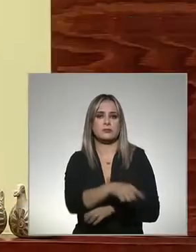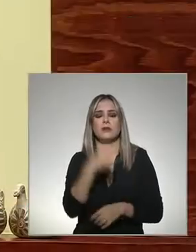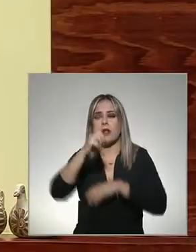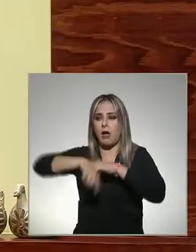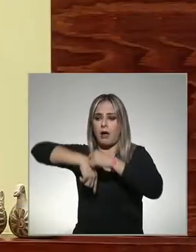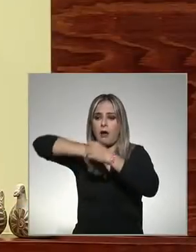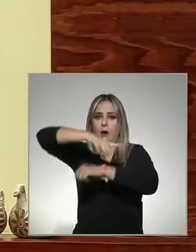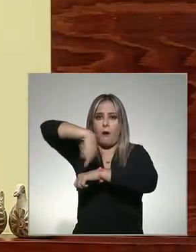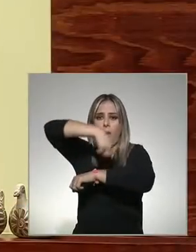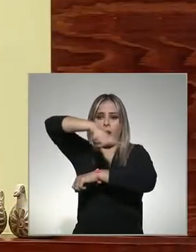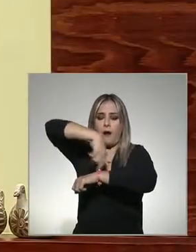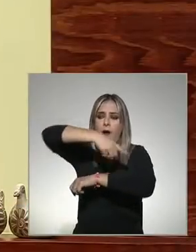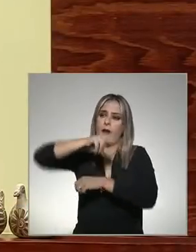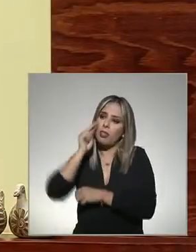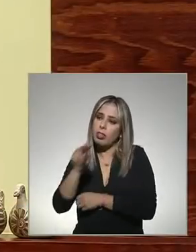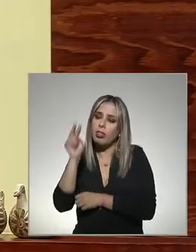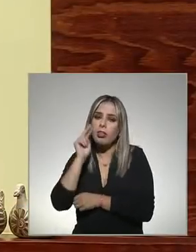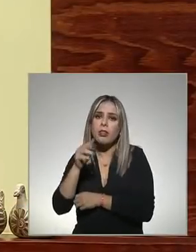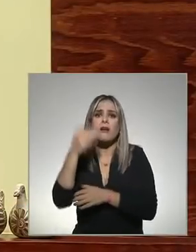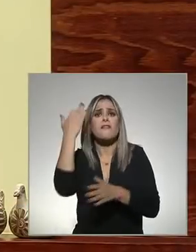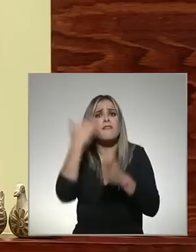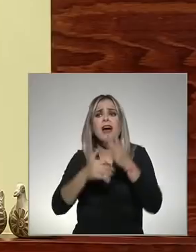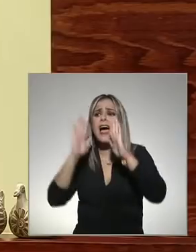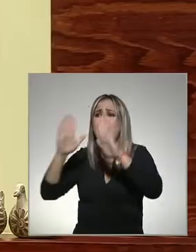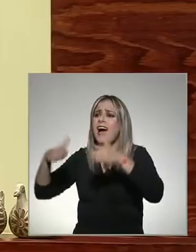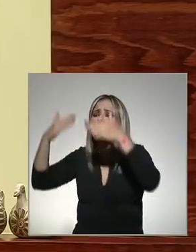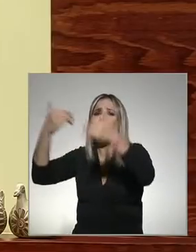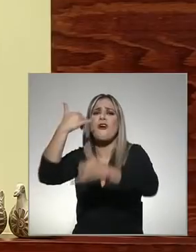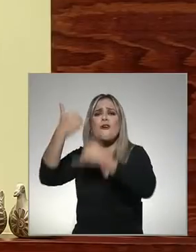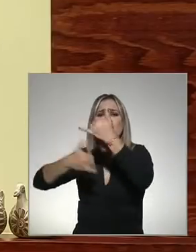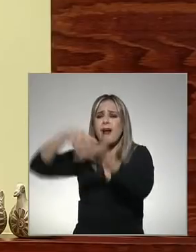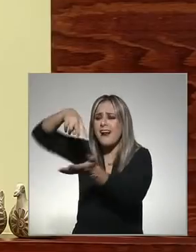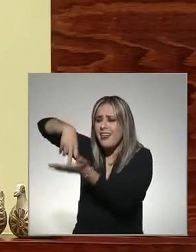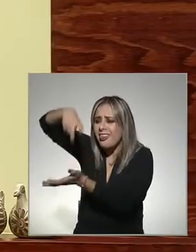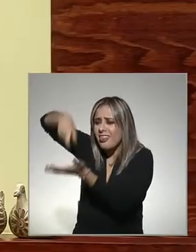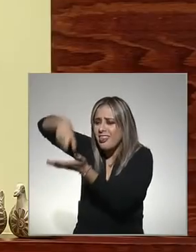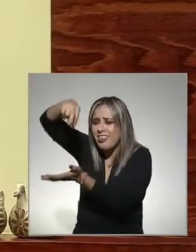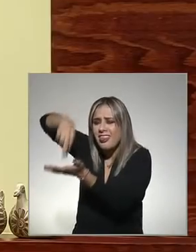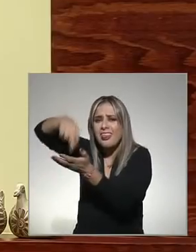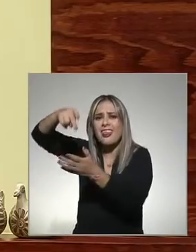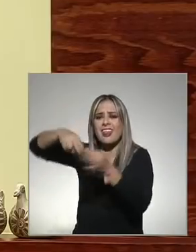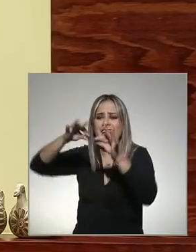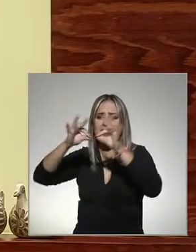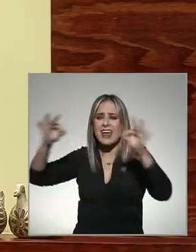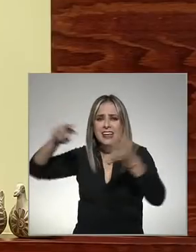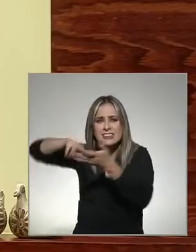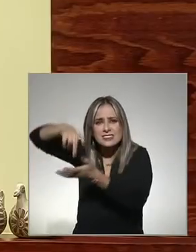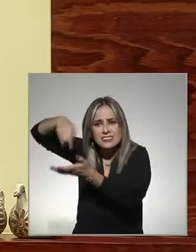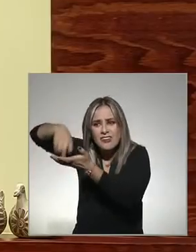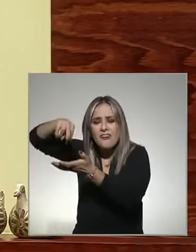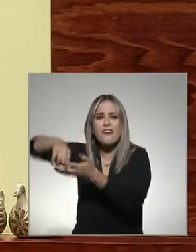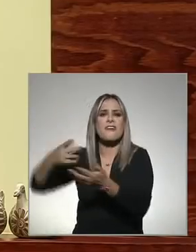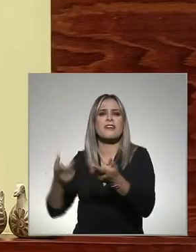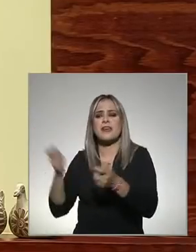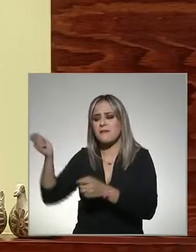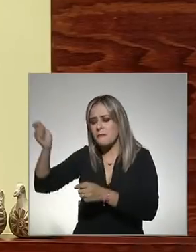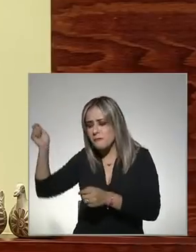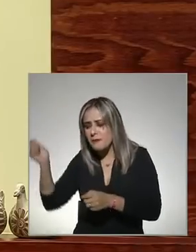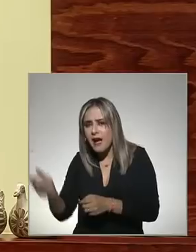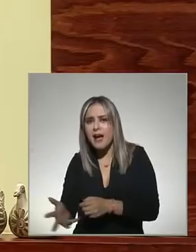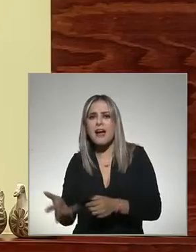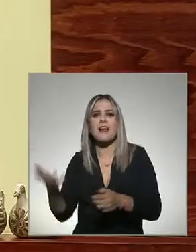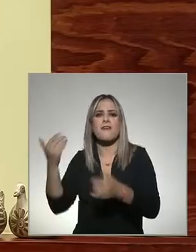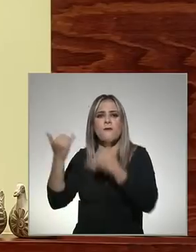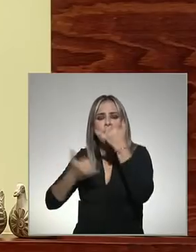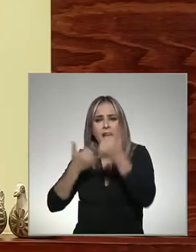¿Dónde quedaron esos avioncitos pintados en el piso, el resorte, las canicas, el balero? ¿Dónde